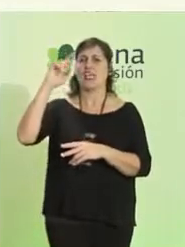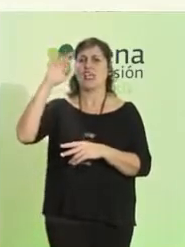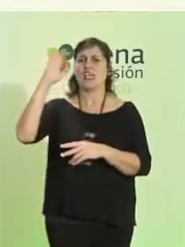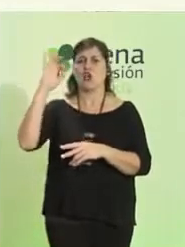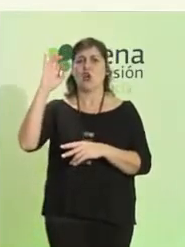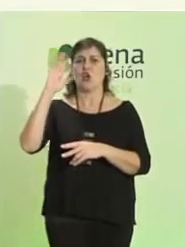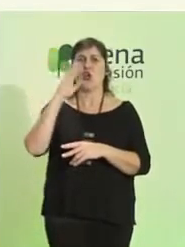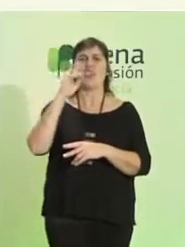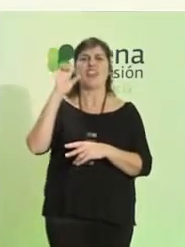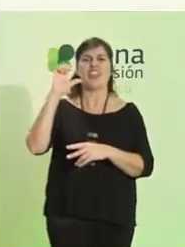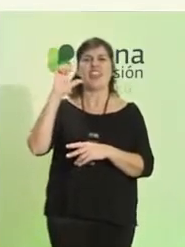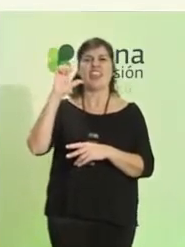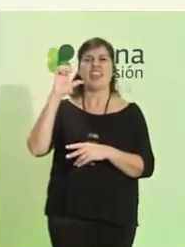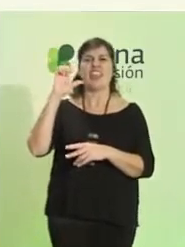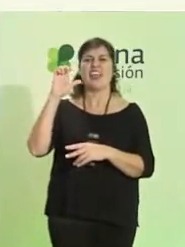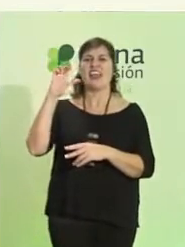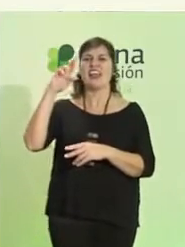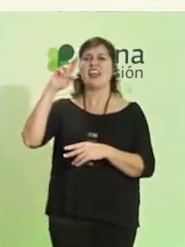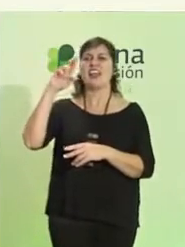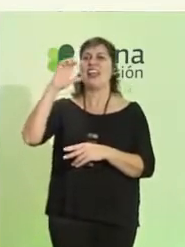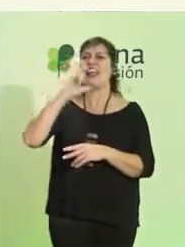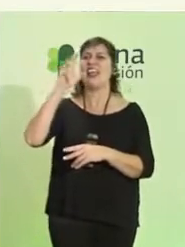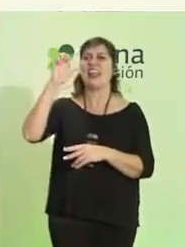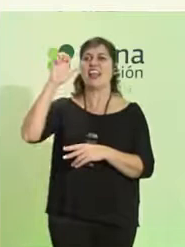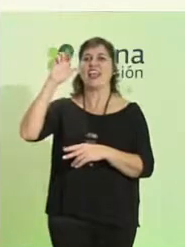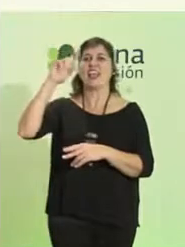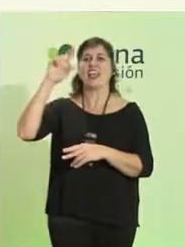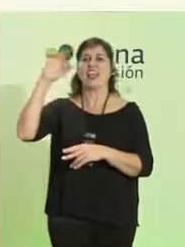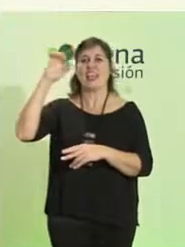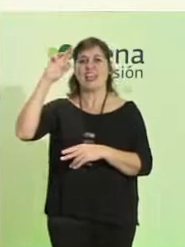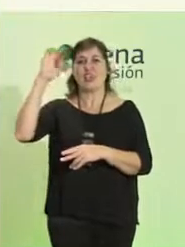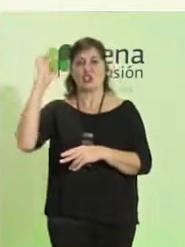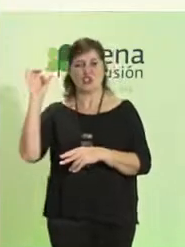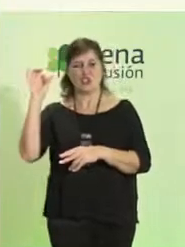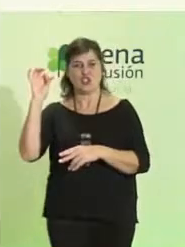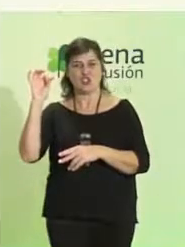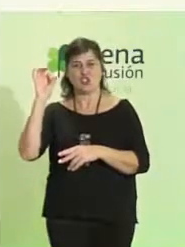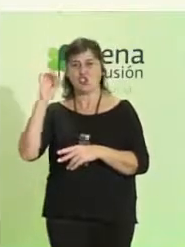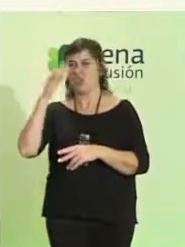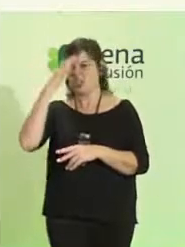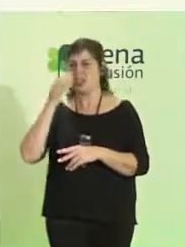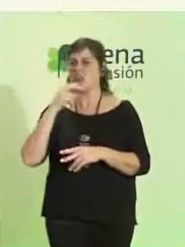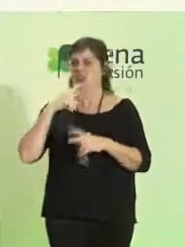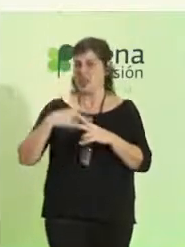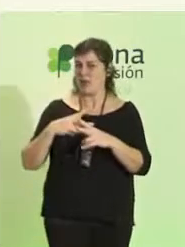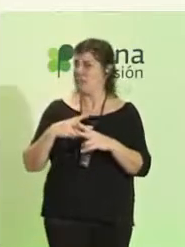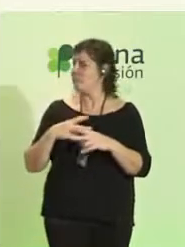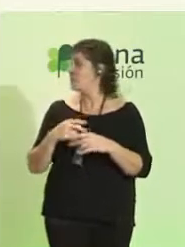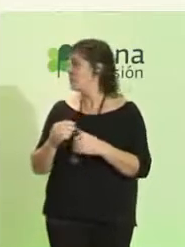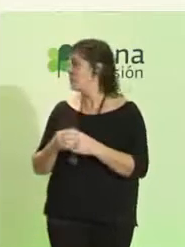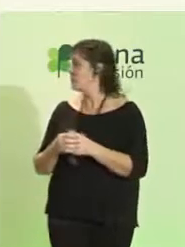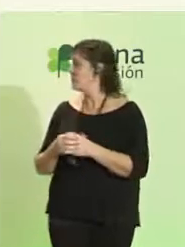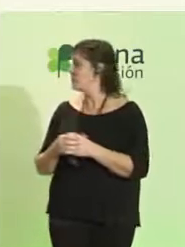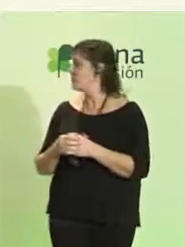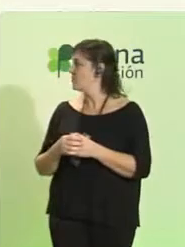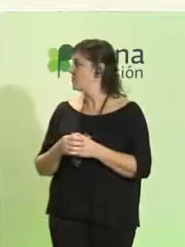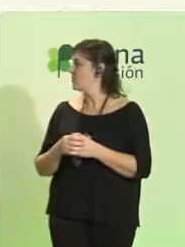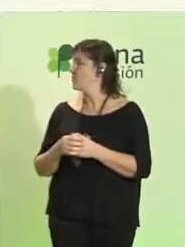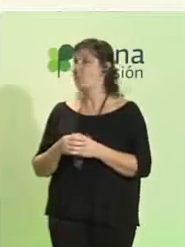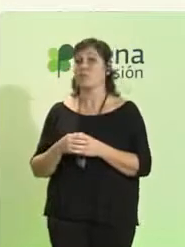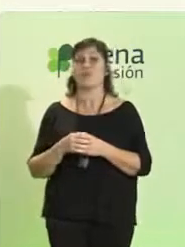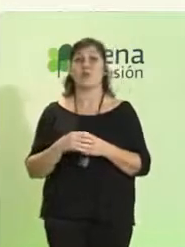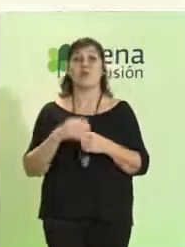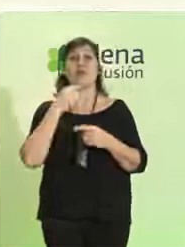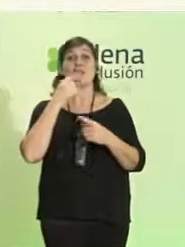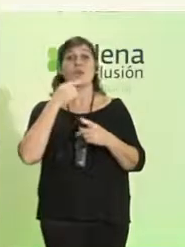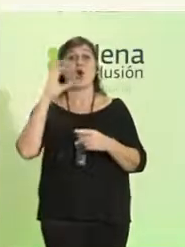fue lo de Cotec, ¿no? ¿Cómo? Otero de Herreros. Tira un poquito de... Vale, tira un poco. Vale, vale. Entonces, vale. No, es que nosotros siempre decíamos